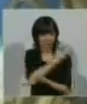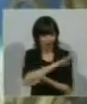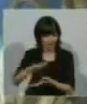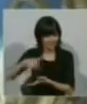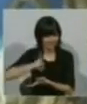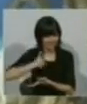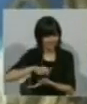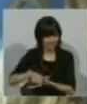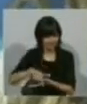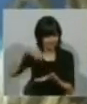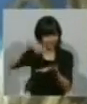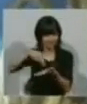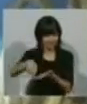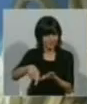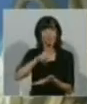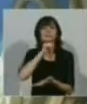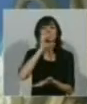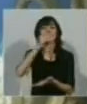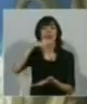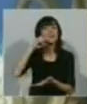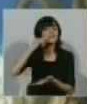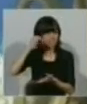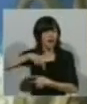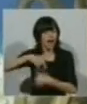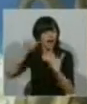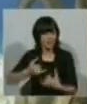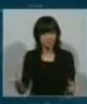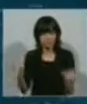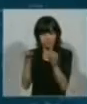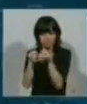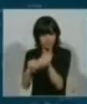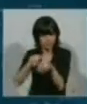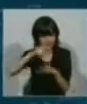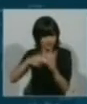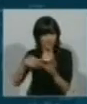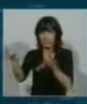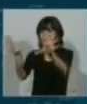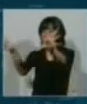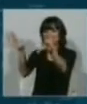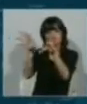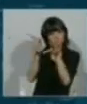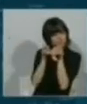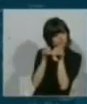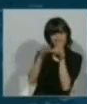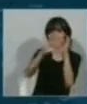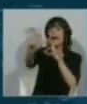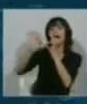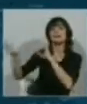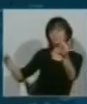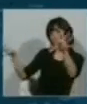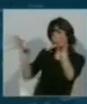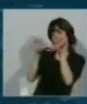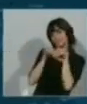costa atlántica tiene la costa y ahí una especie de búnker secreto donde llegan los cables que conectan